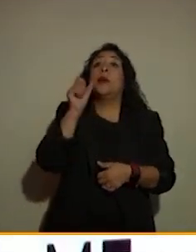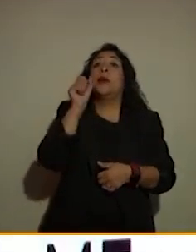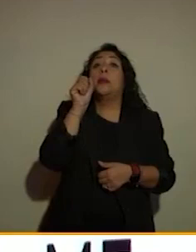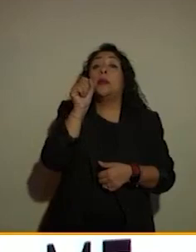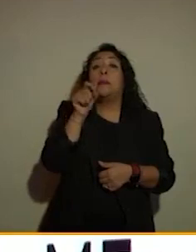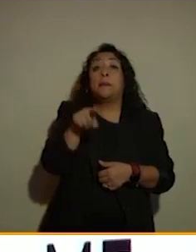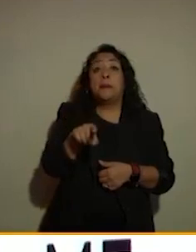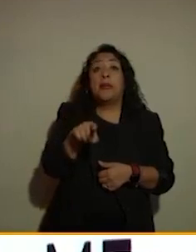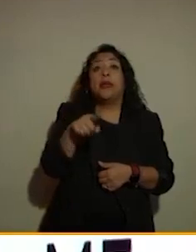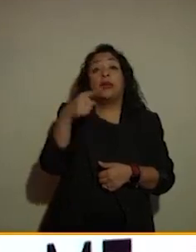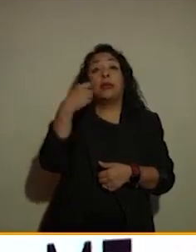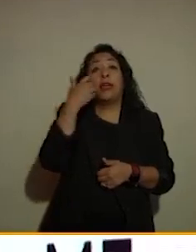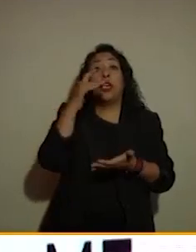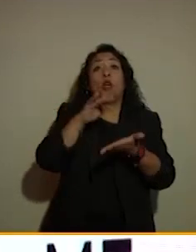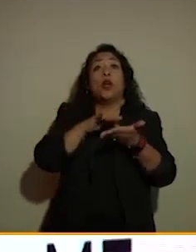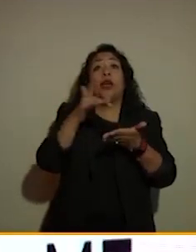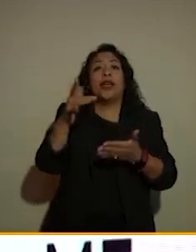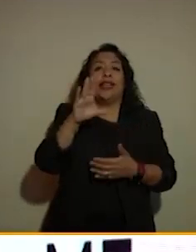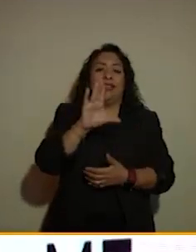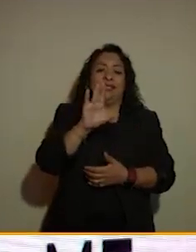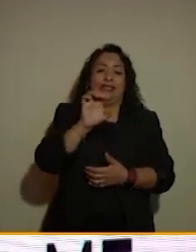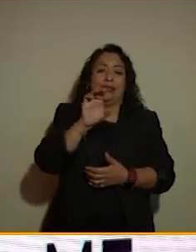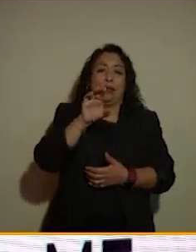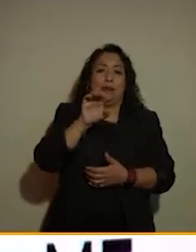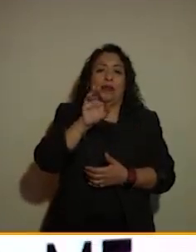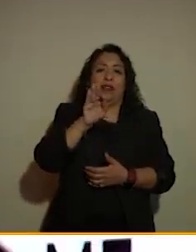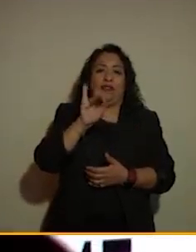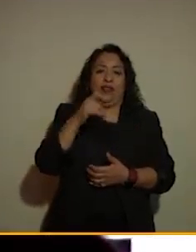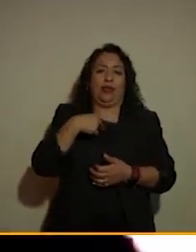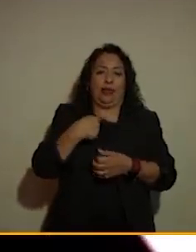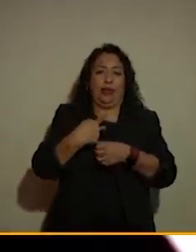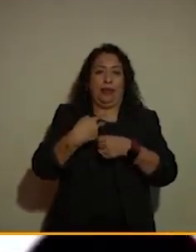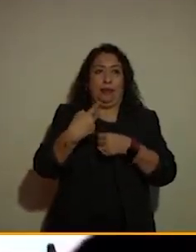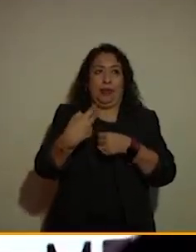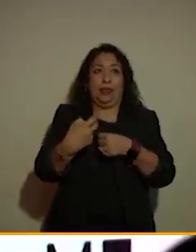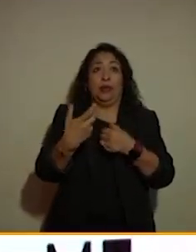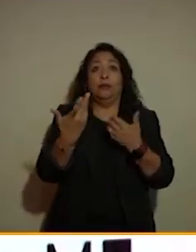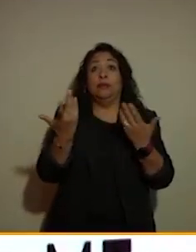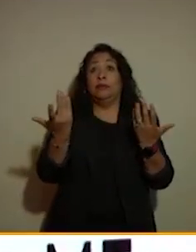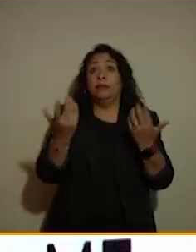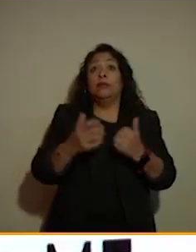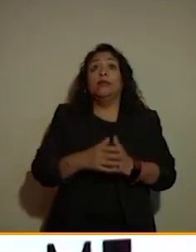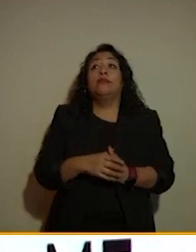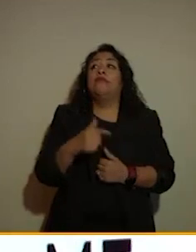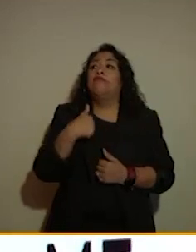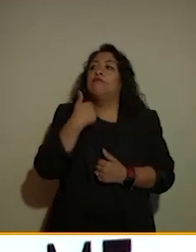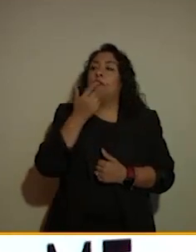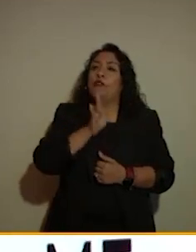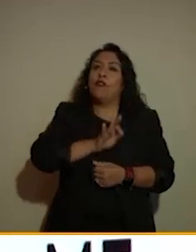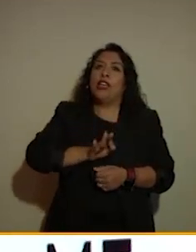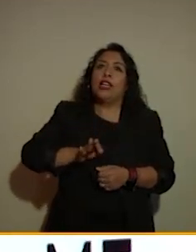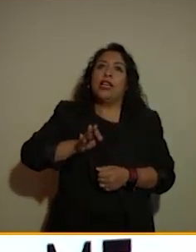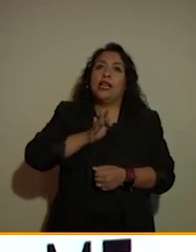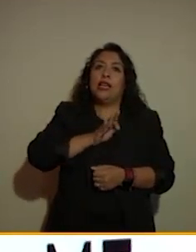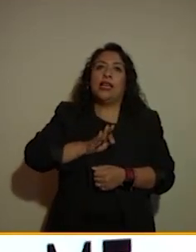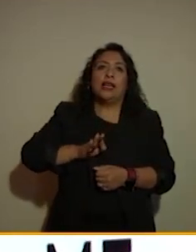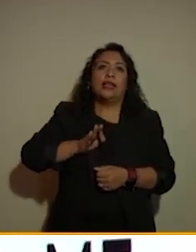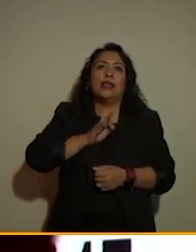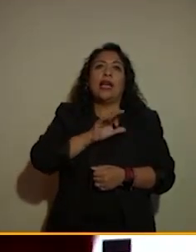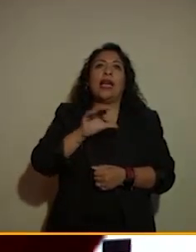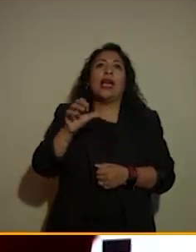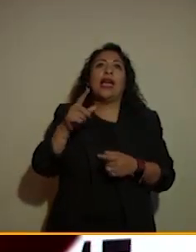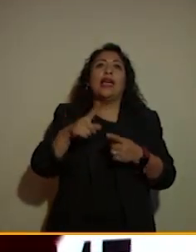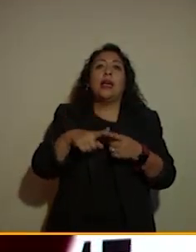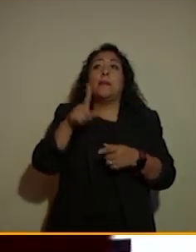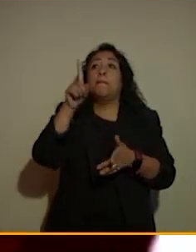por agradecer a CEMEFI por la invitación y pues no puedo dejar de felicitar a las